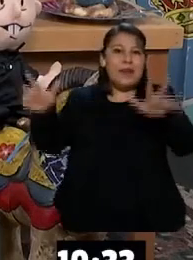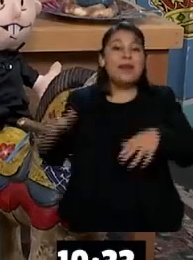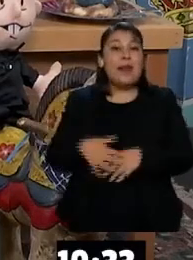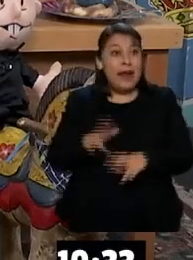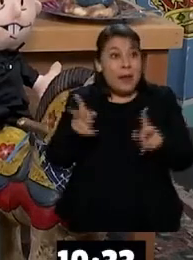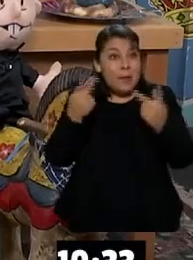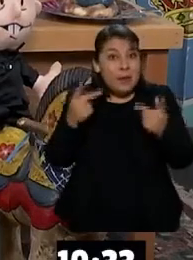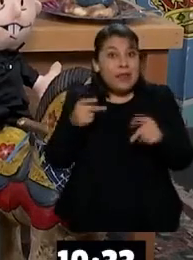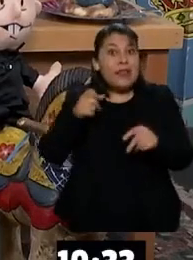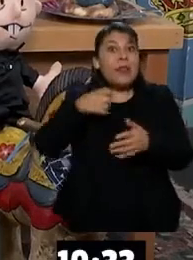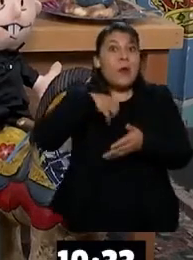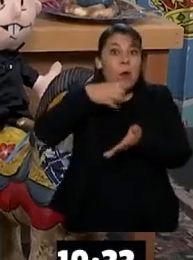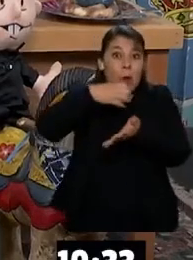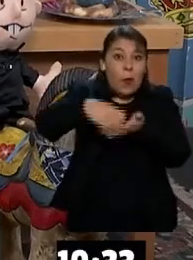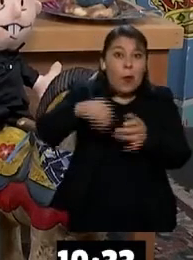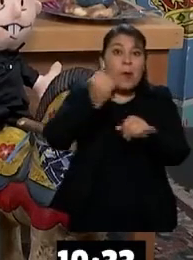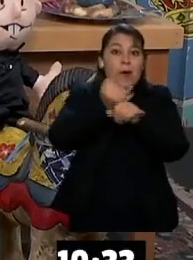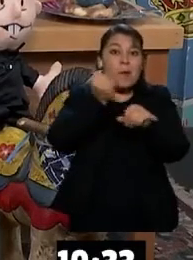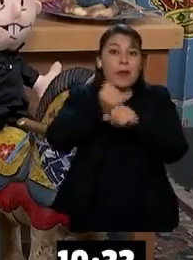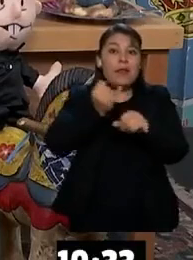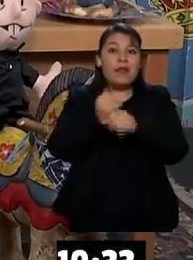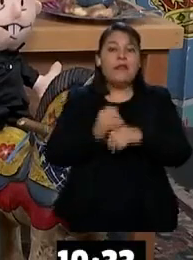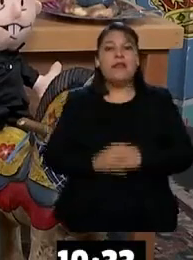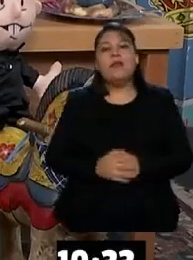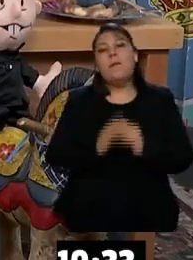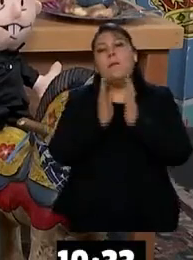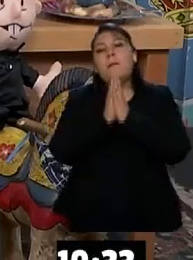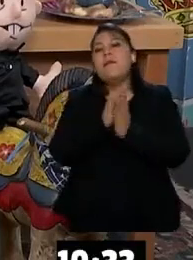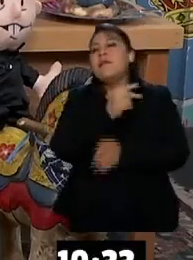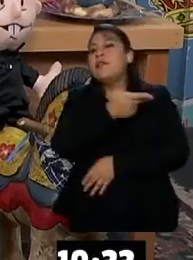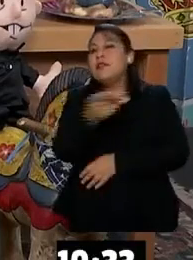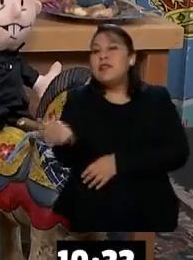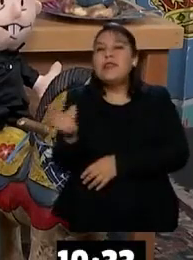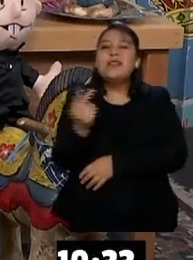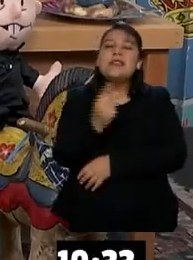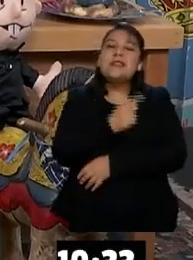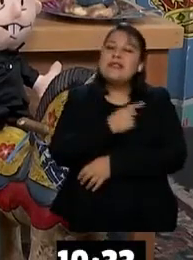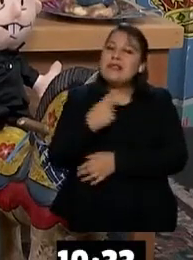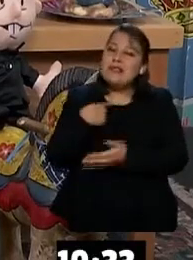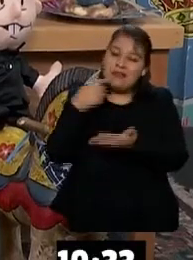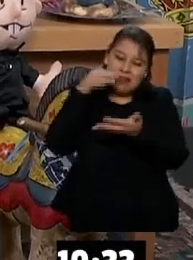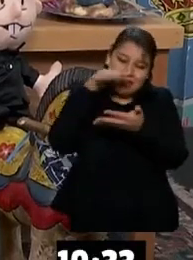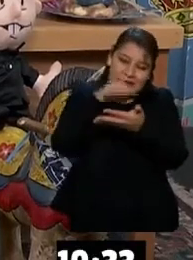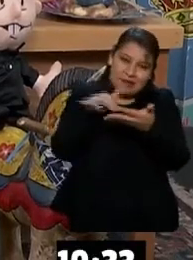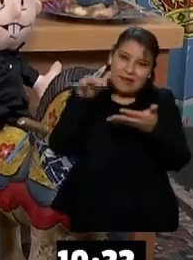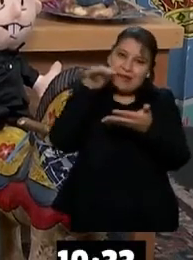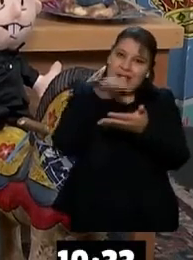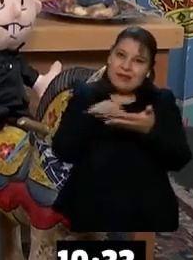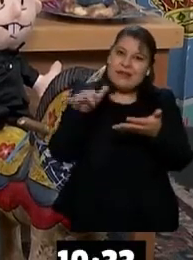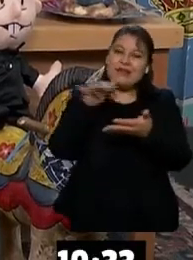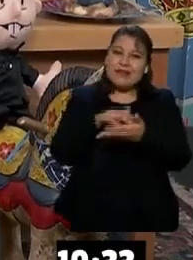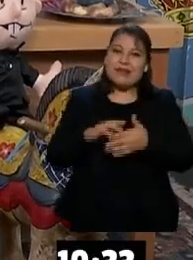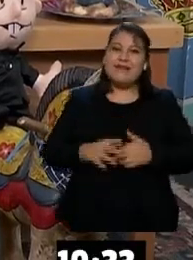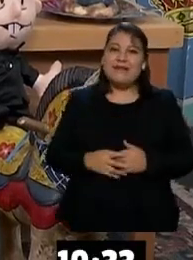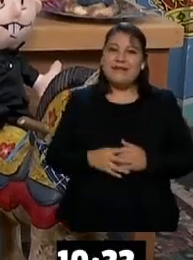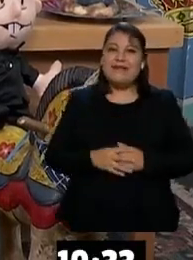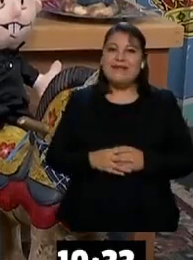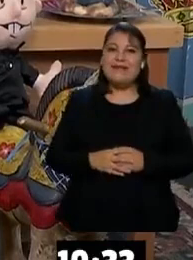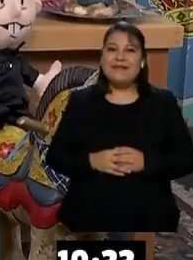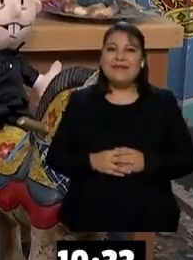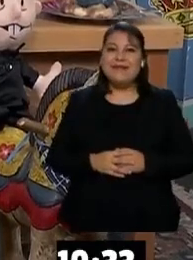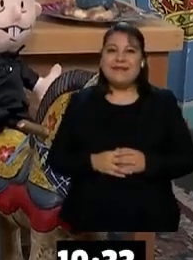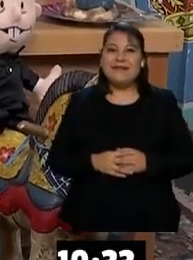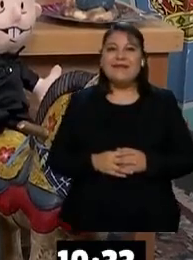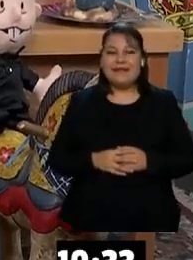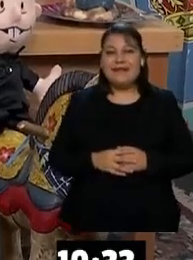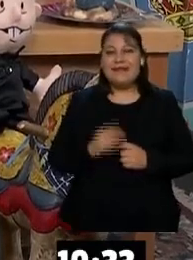para comprarlo por internet. Es importante leerlo para tener, hijo, este contraste de ideas y saber. Se le va a mover el tapete,